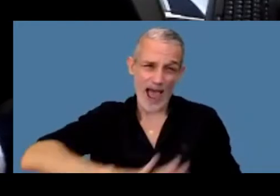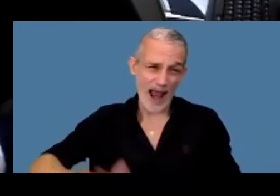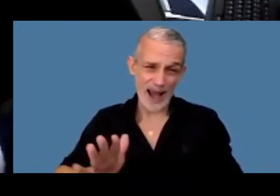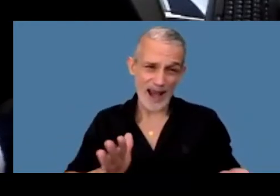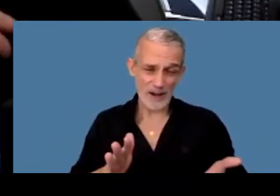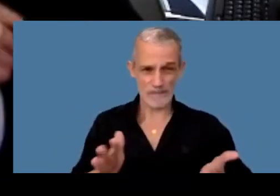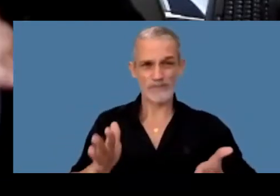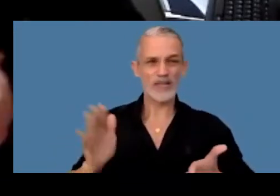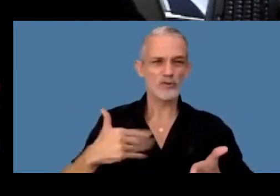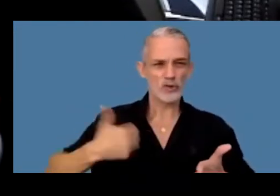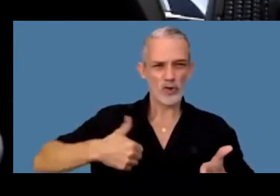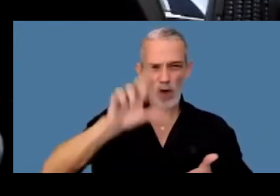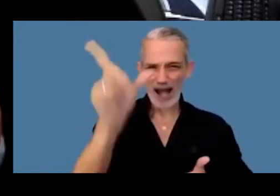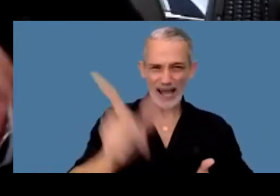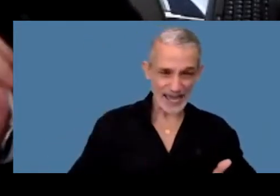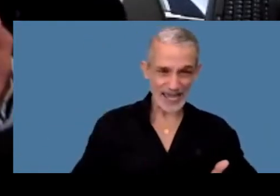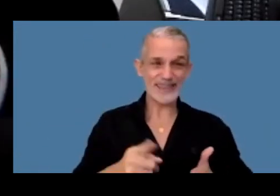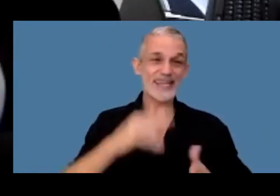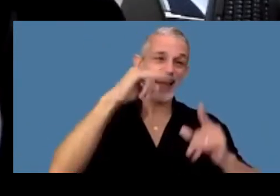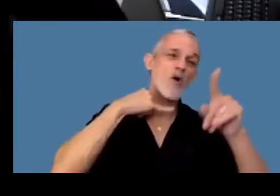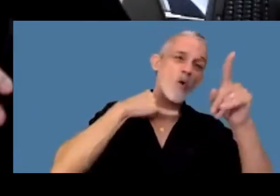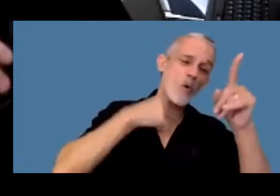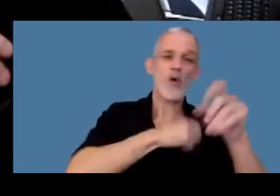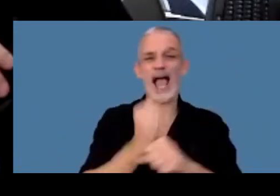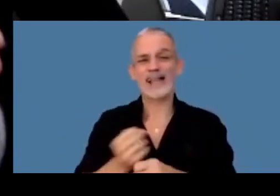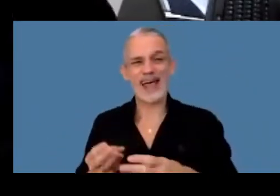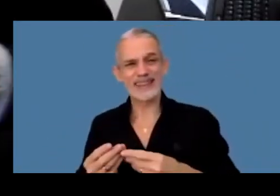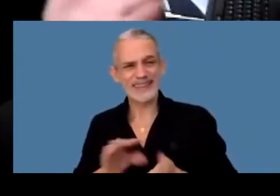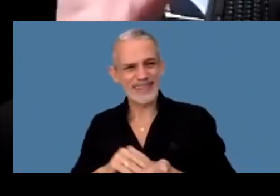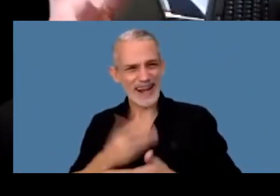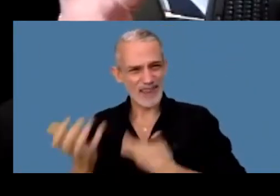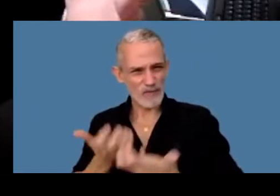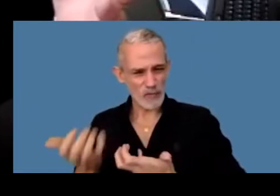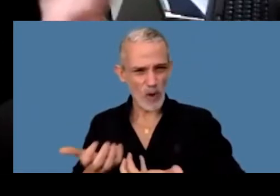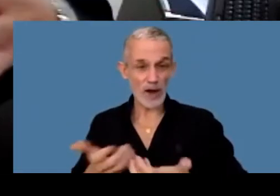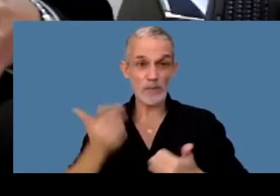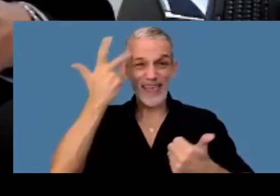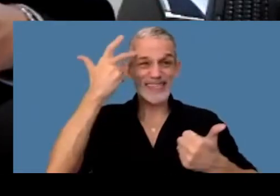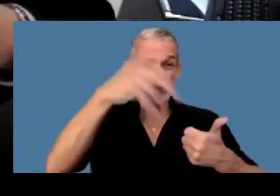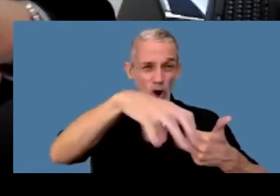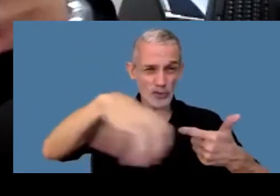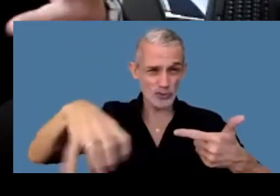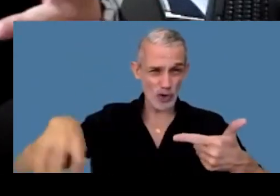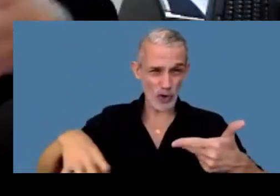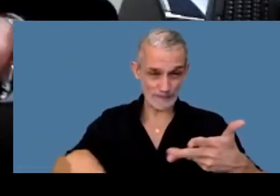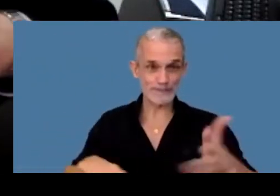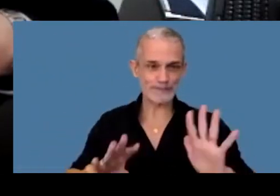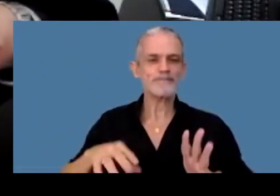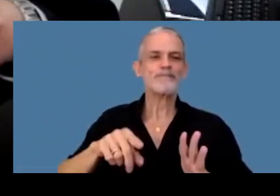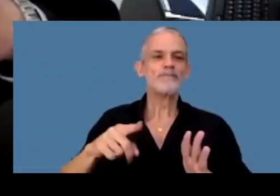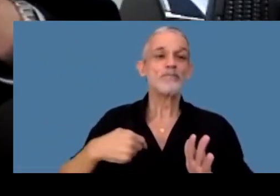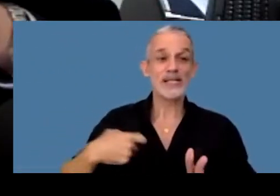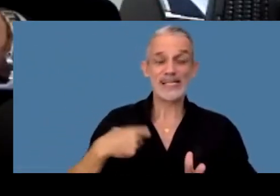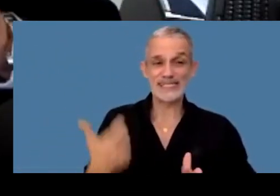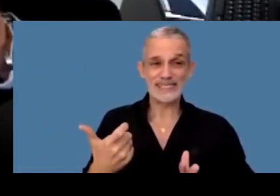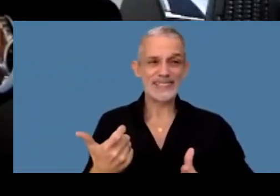de Jujuy a Tierra del Fuego, atraviesa 18 seccionales. Yo, digamos, hay sindicatos como el de FATDIF,